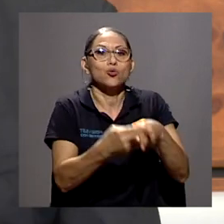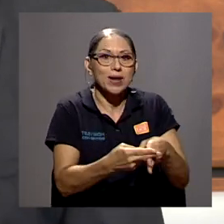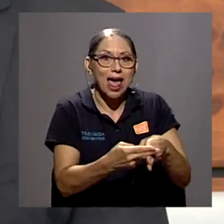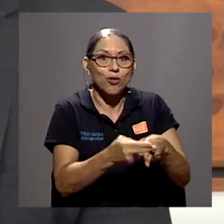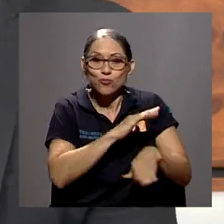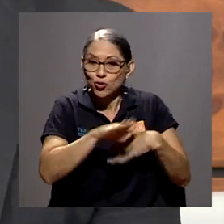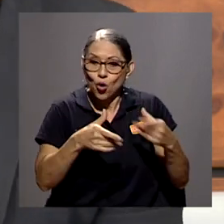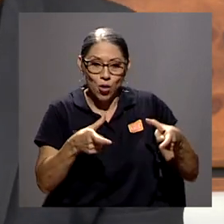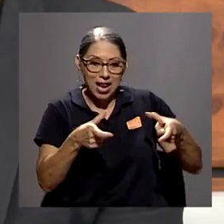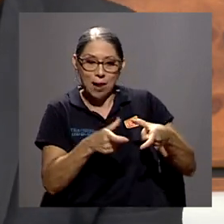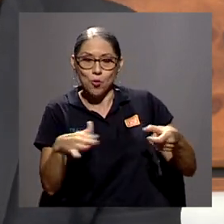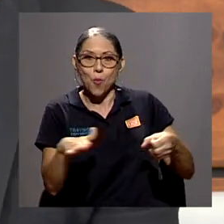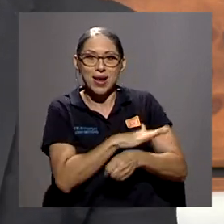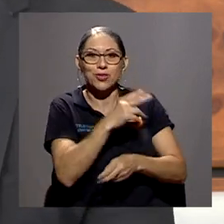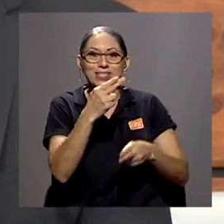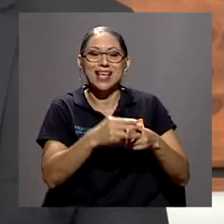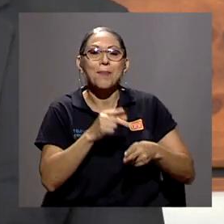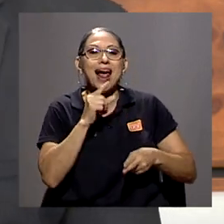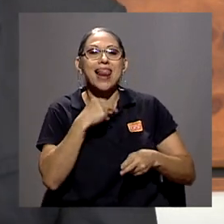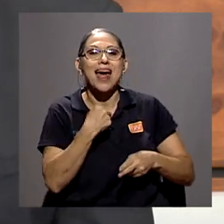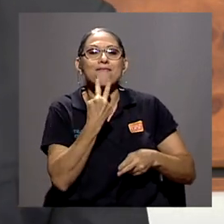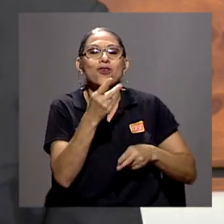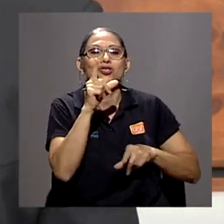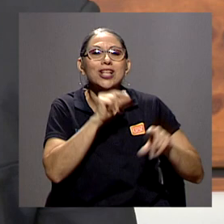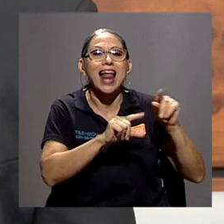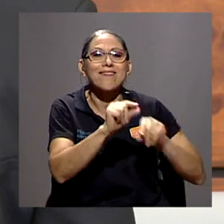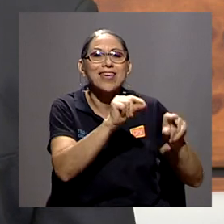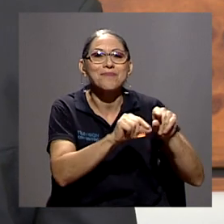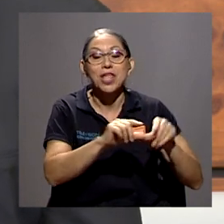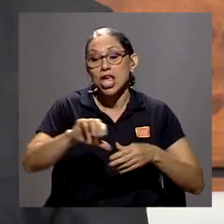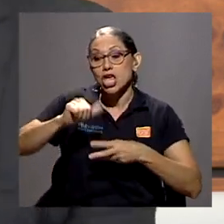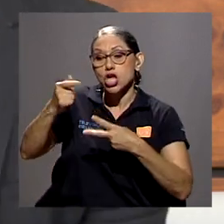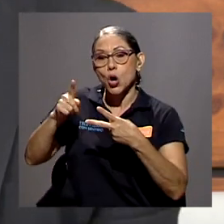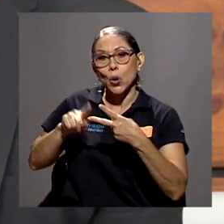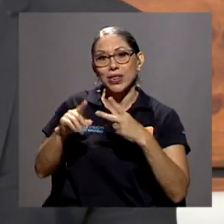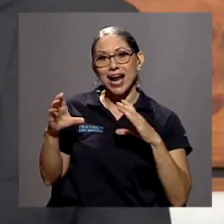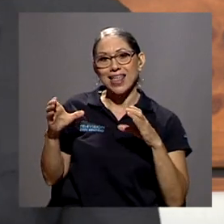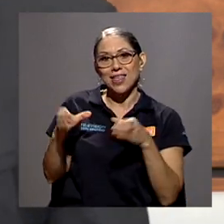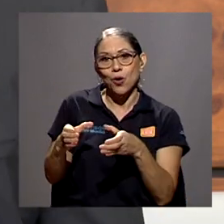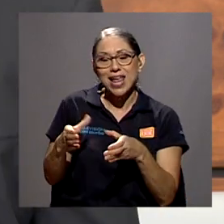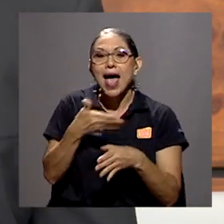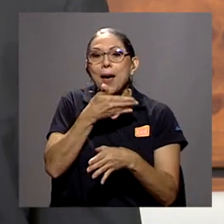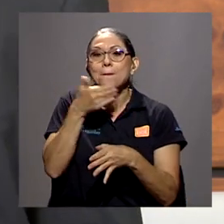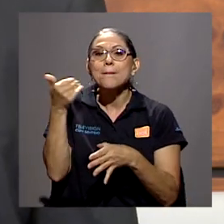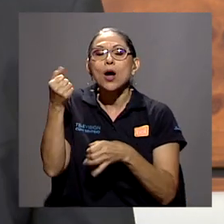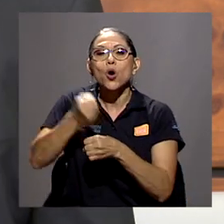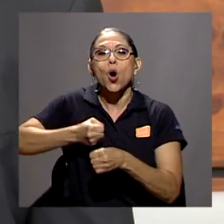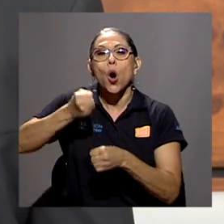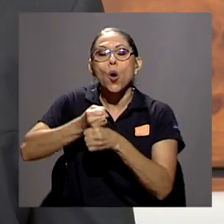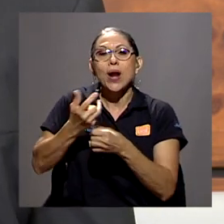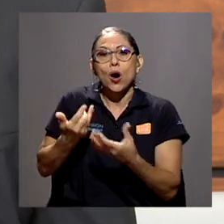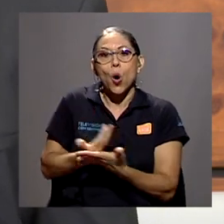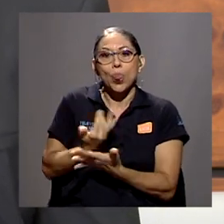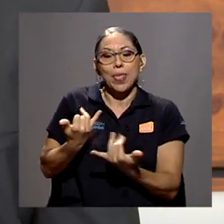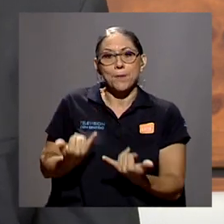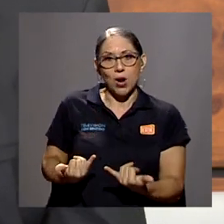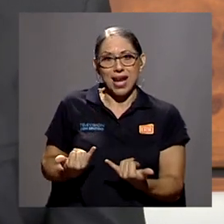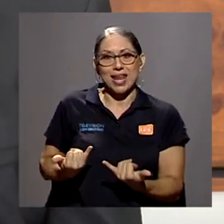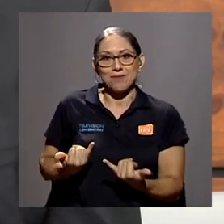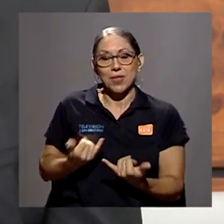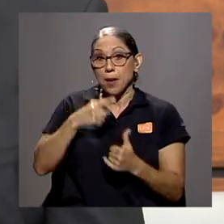este y otra categoría que es mejor obra contemporánea que también tuvimos por primera vez el